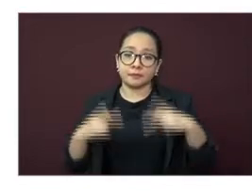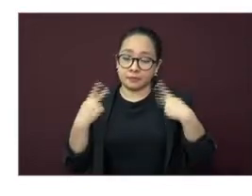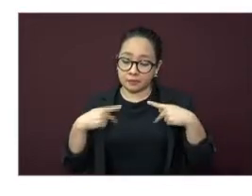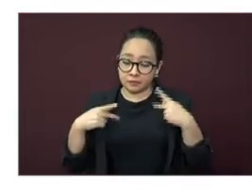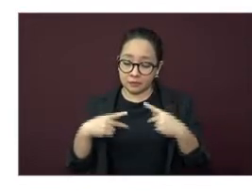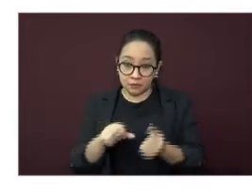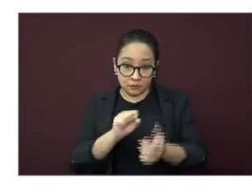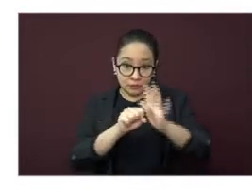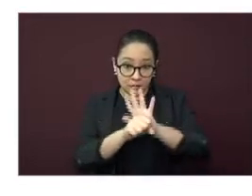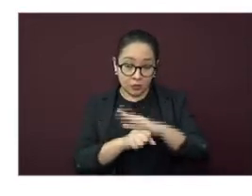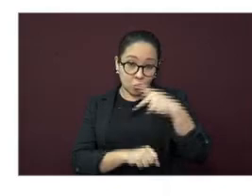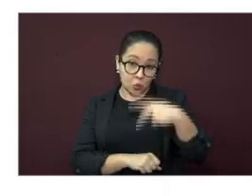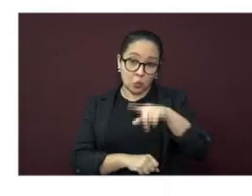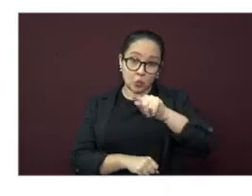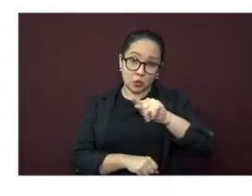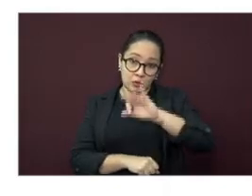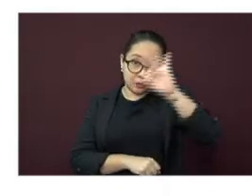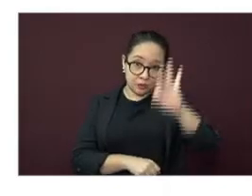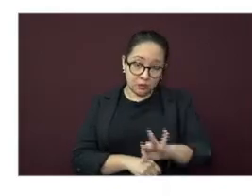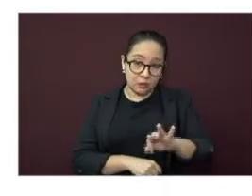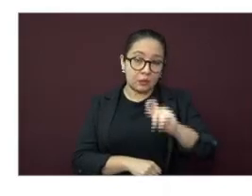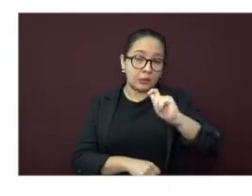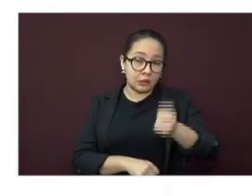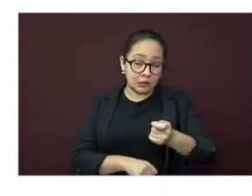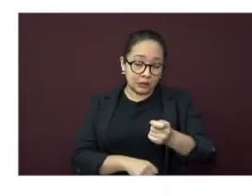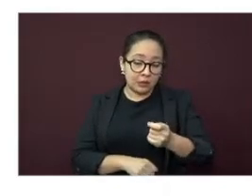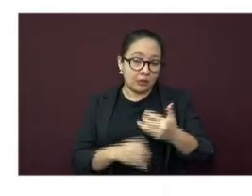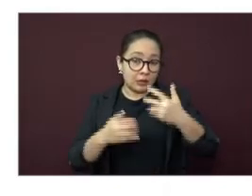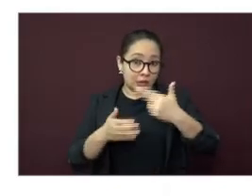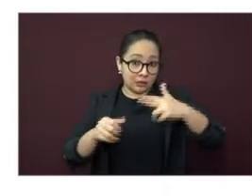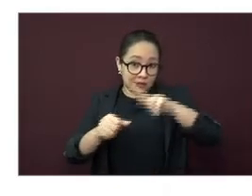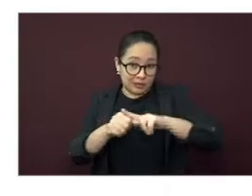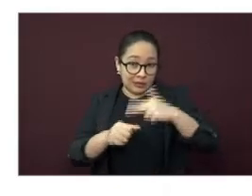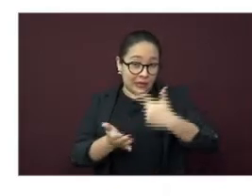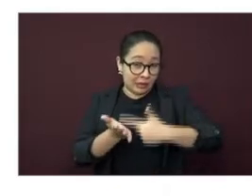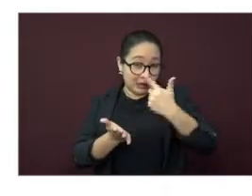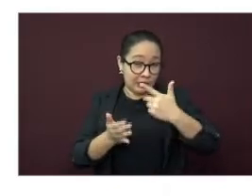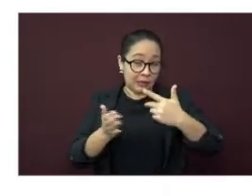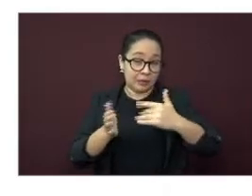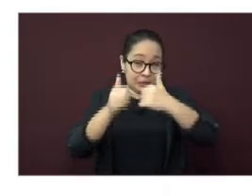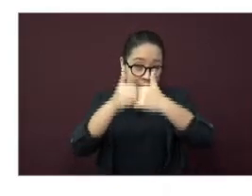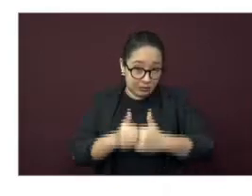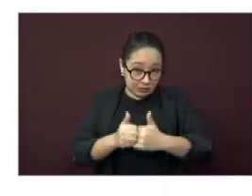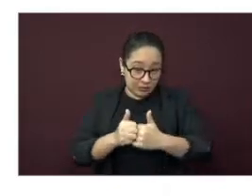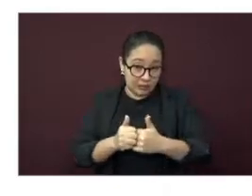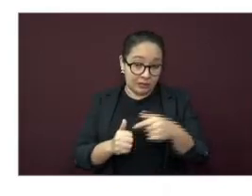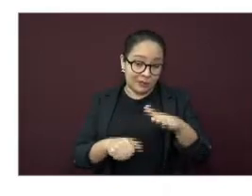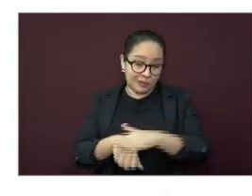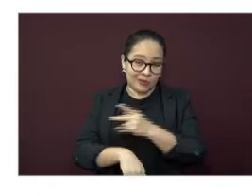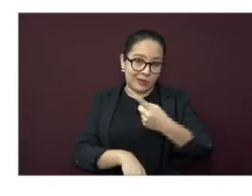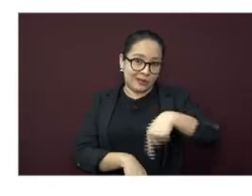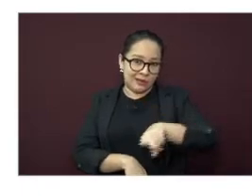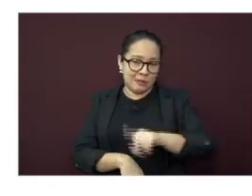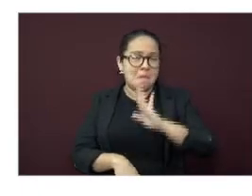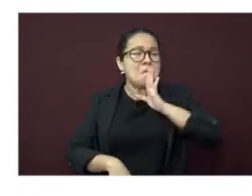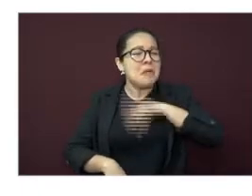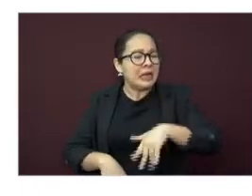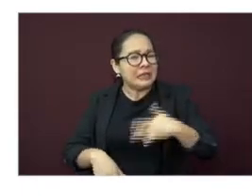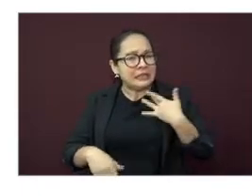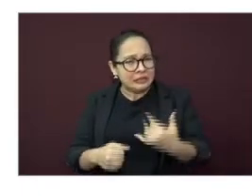positivos a kobe 19 que requirieron hospitalización porque presentaban cuadros severos